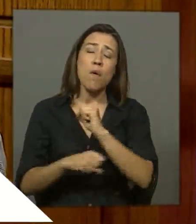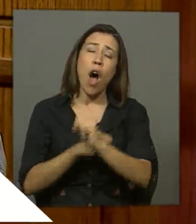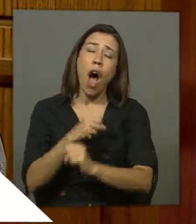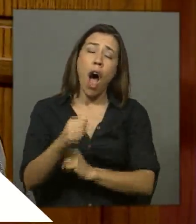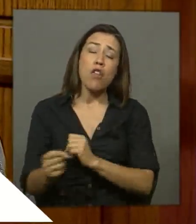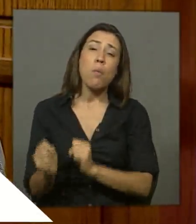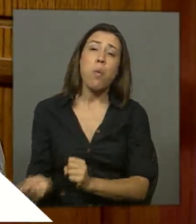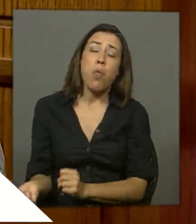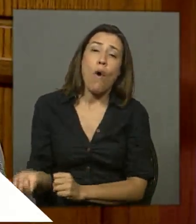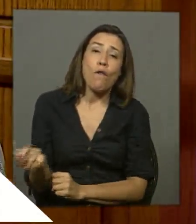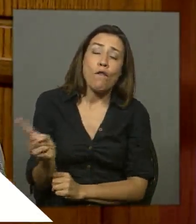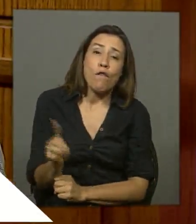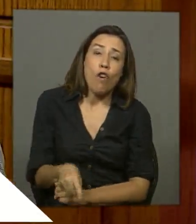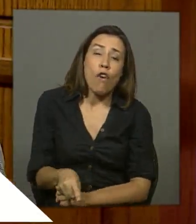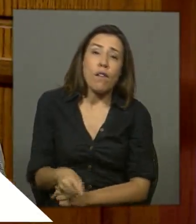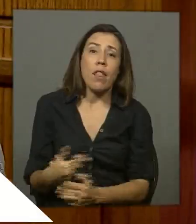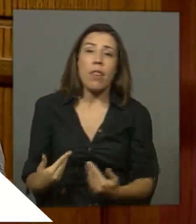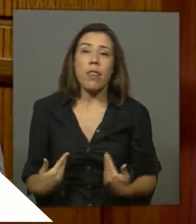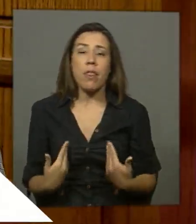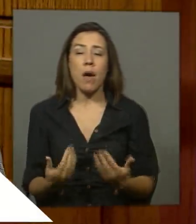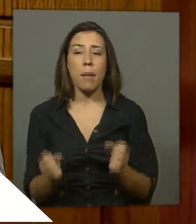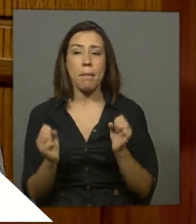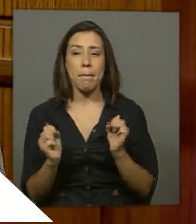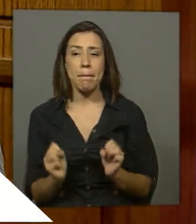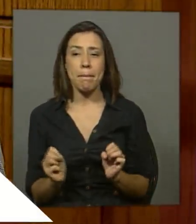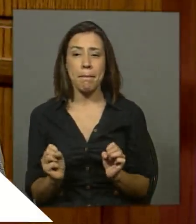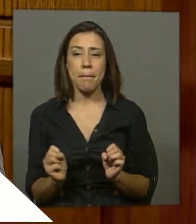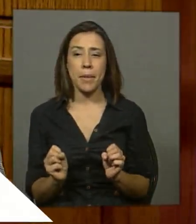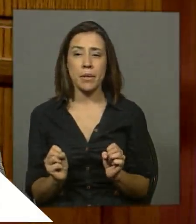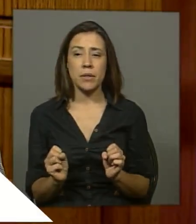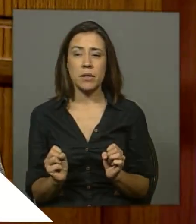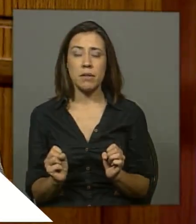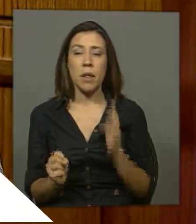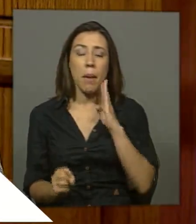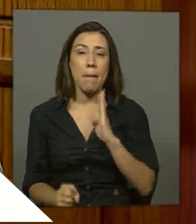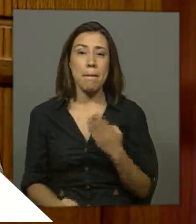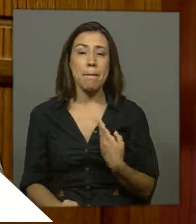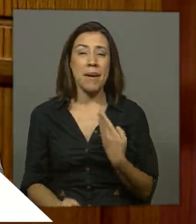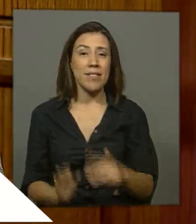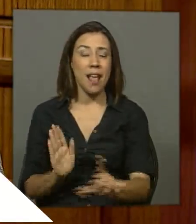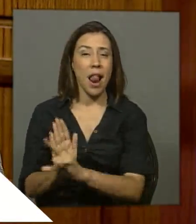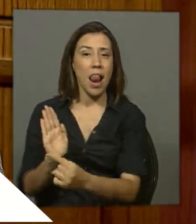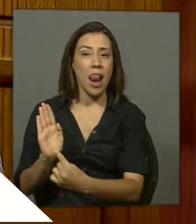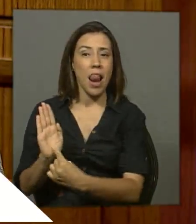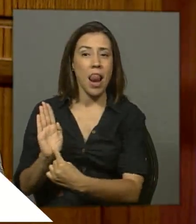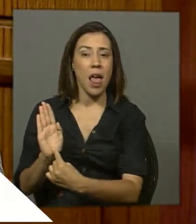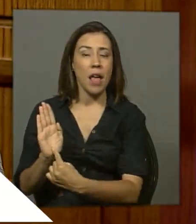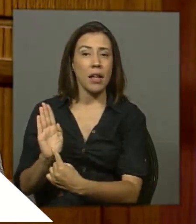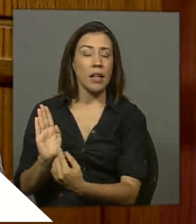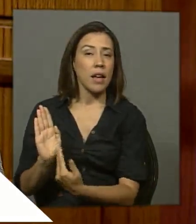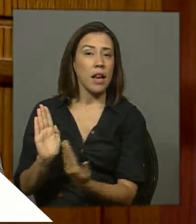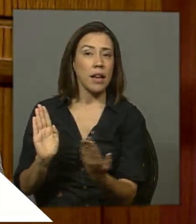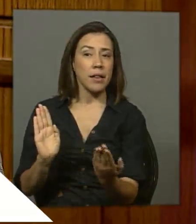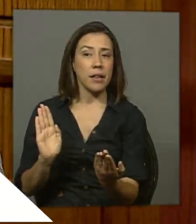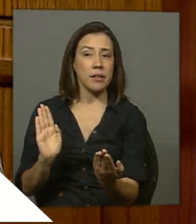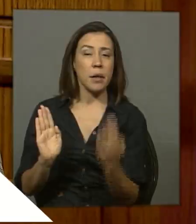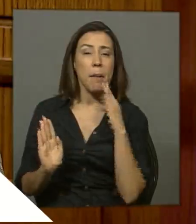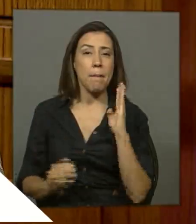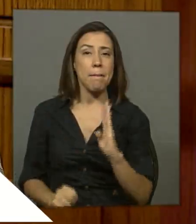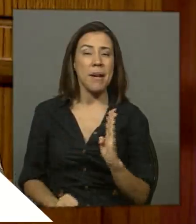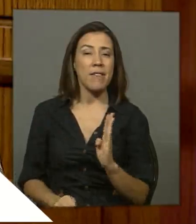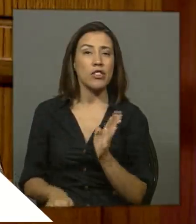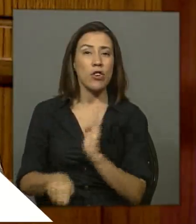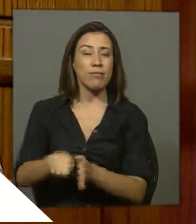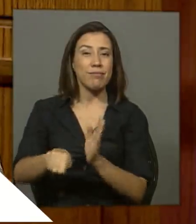años a tener la posibilidad de de este beneficio que por ley les asiste el beneficio de